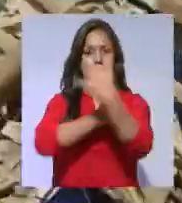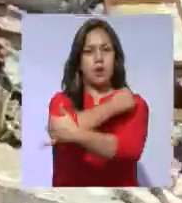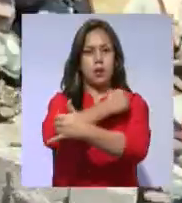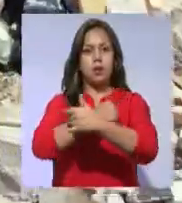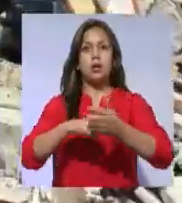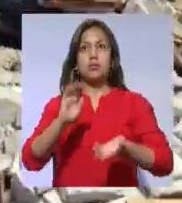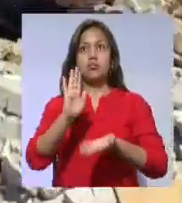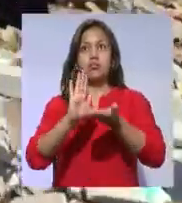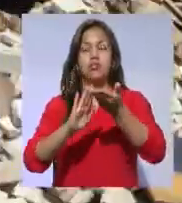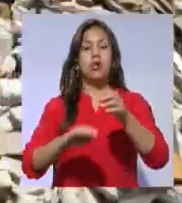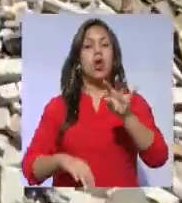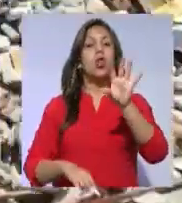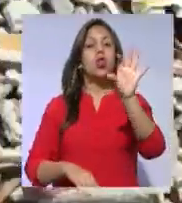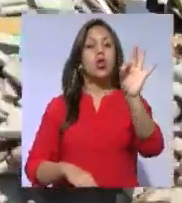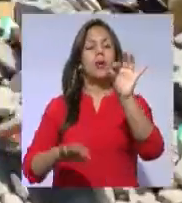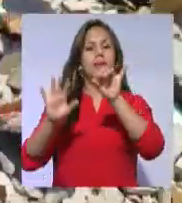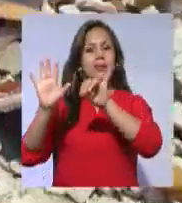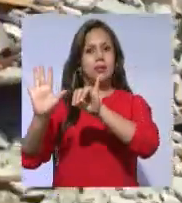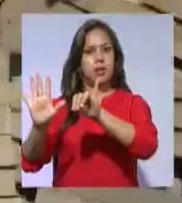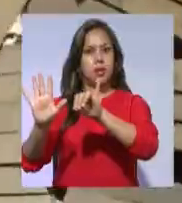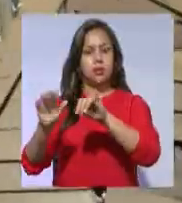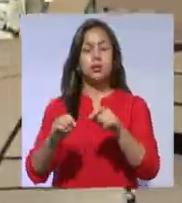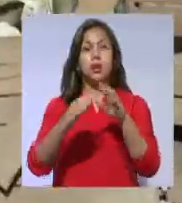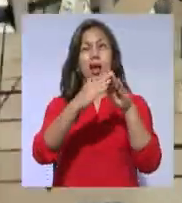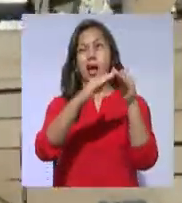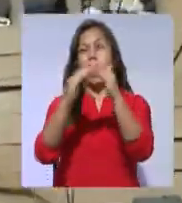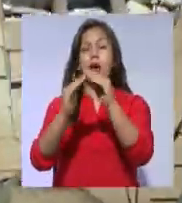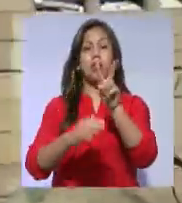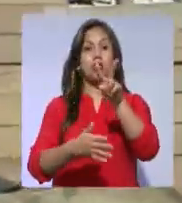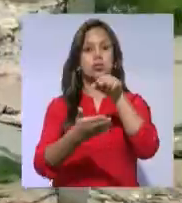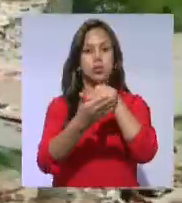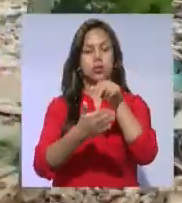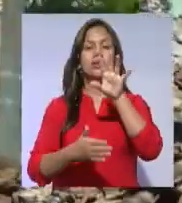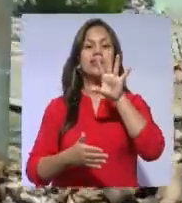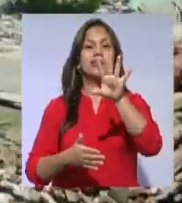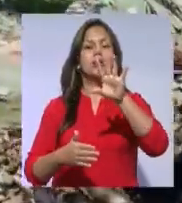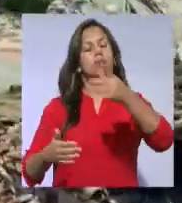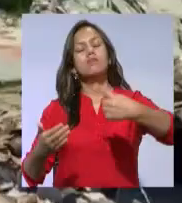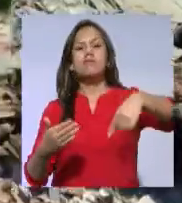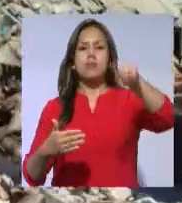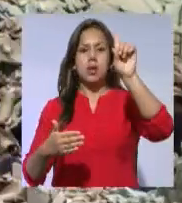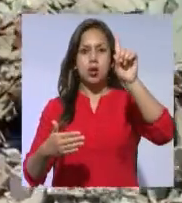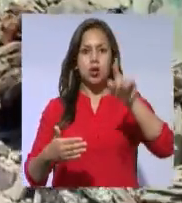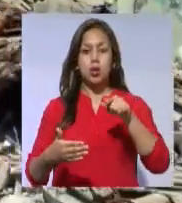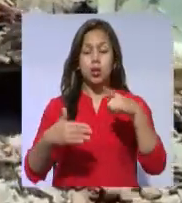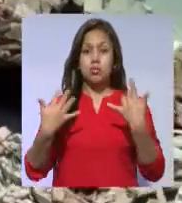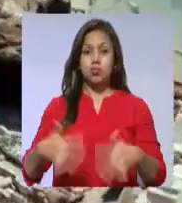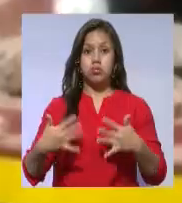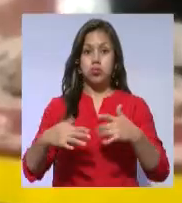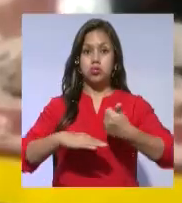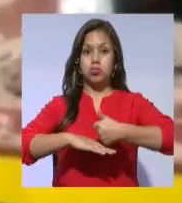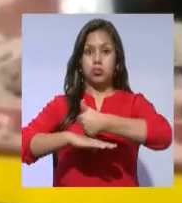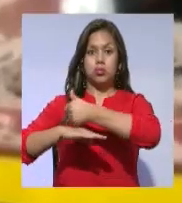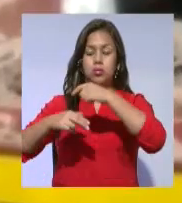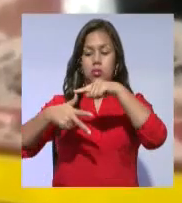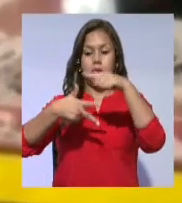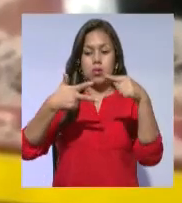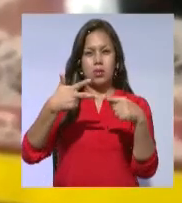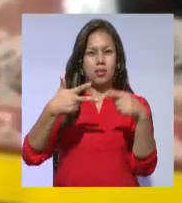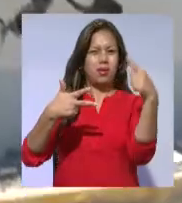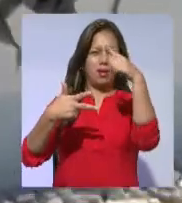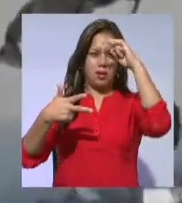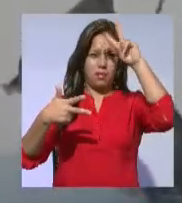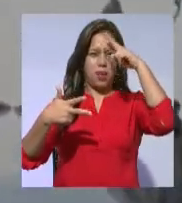96 y los damnificados a 2.5 millones informaron este lunes autoridades de los estados de oaxaca chiapas y tabasco